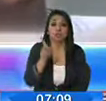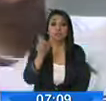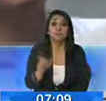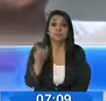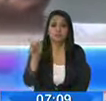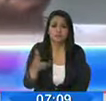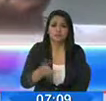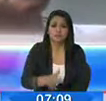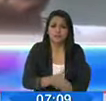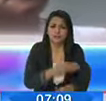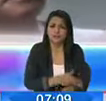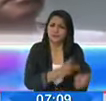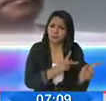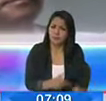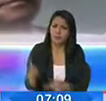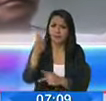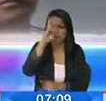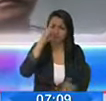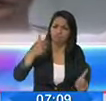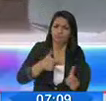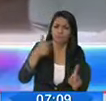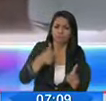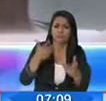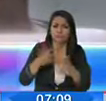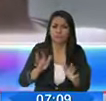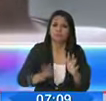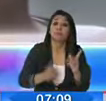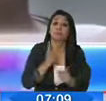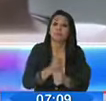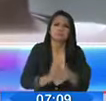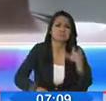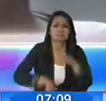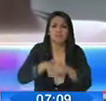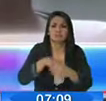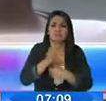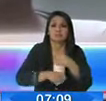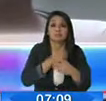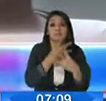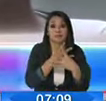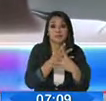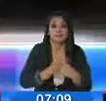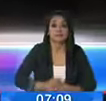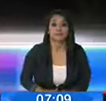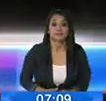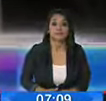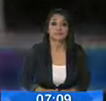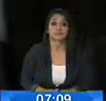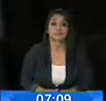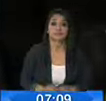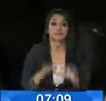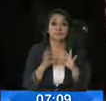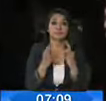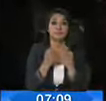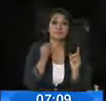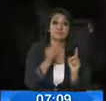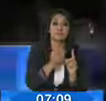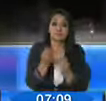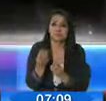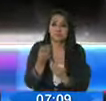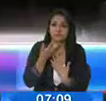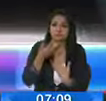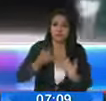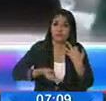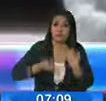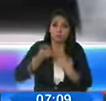crueldad, ensañamiento con la víctima. Se ha impuesto el máximo de la pena, lo que aspiraba a la acusación particular. La familia de la víctima, al conocer el dictamen de los